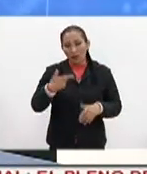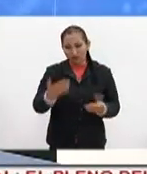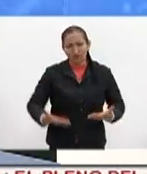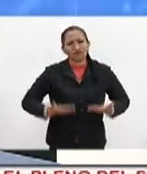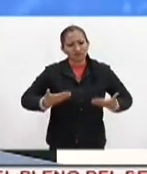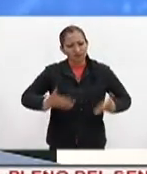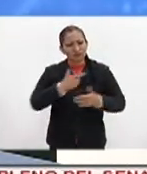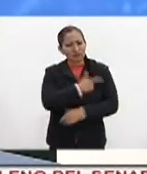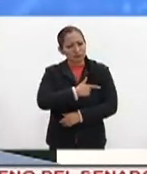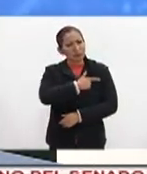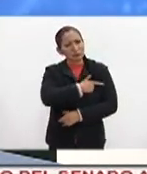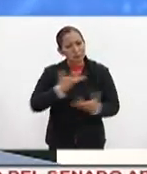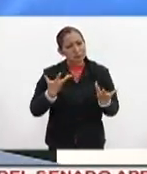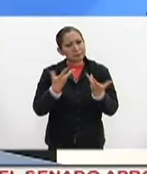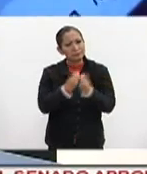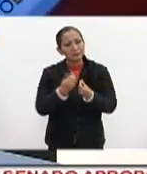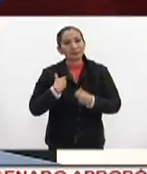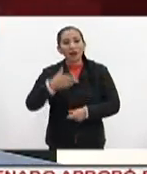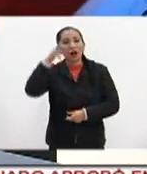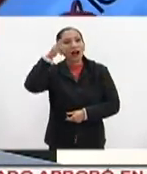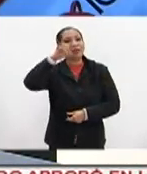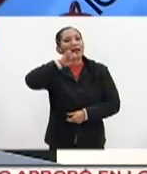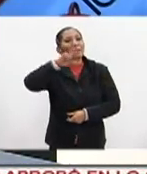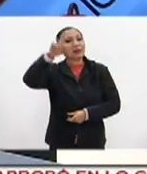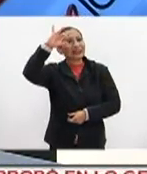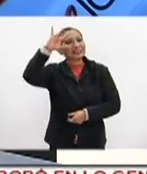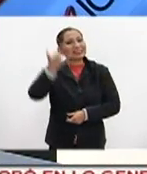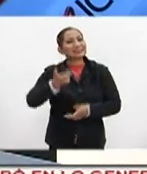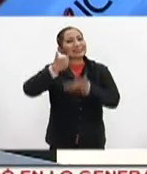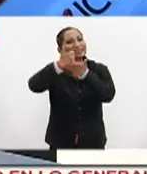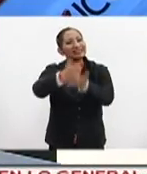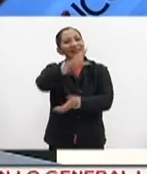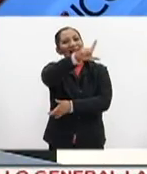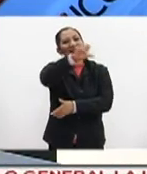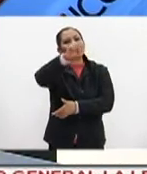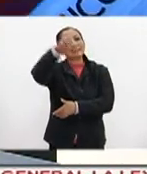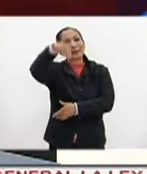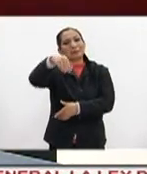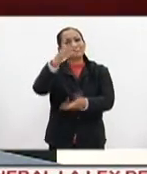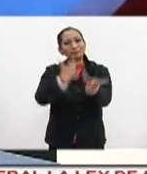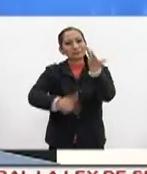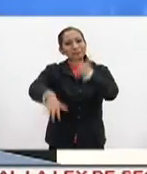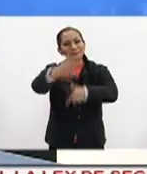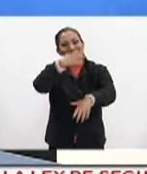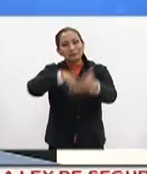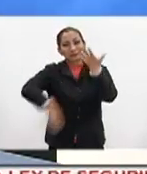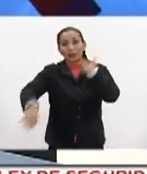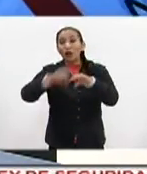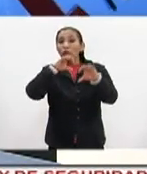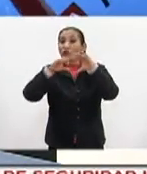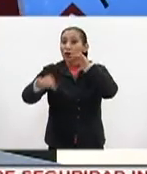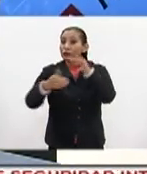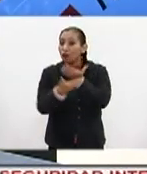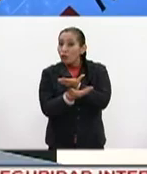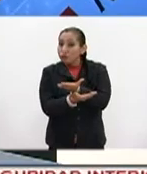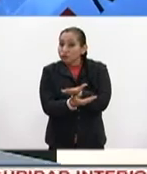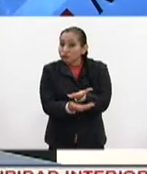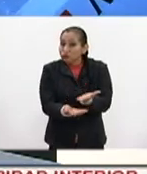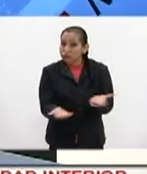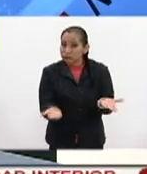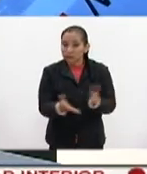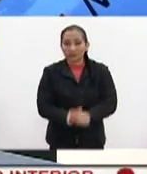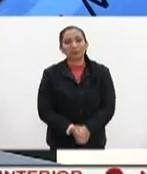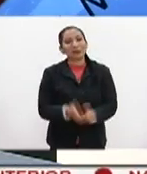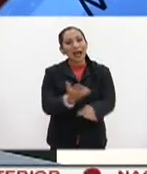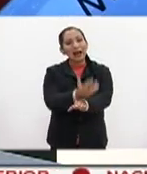mucho ánimo y mucho gusto de estar con ustedes. Saludo con mucho gusto a Griselda Yebra, quien se encuentra en lengua de señas mexicana. Nos permite comunicarnos también